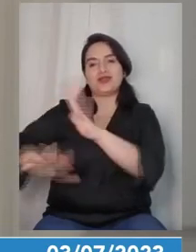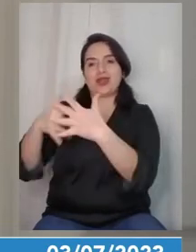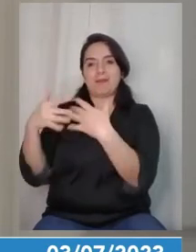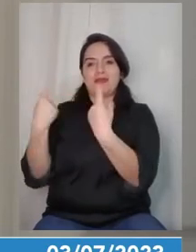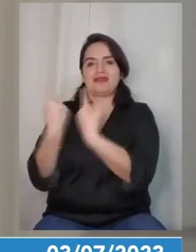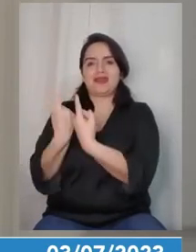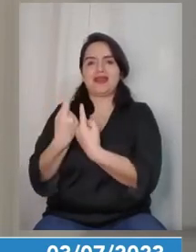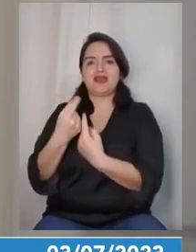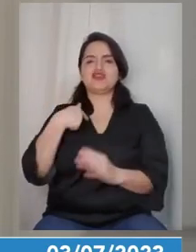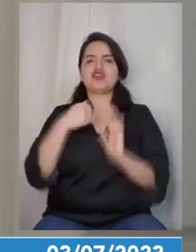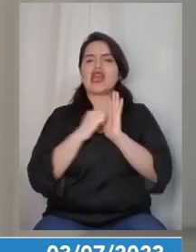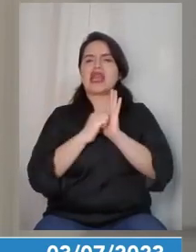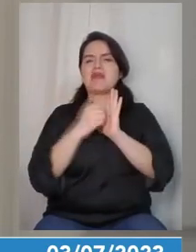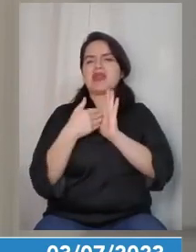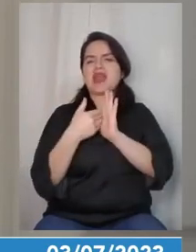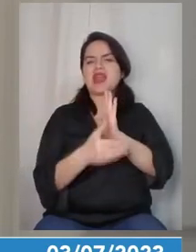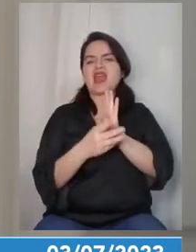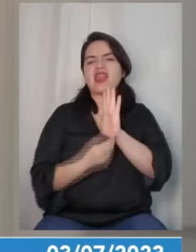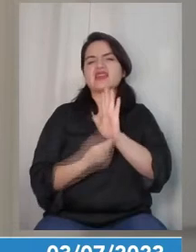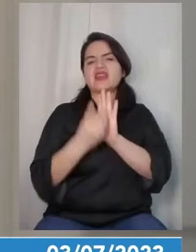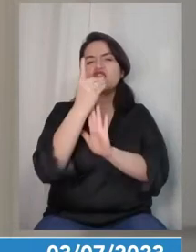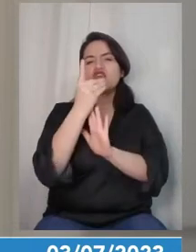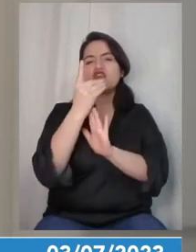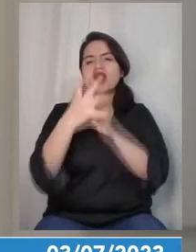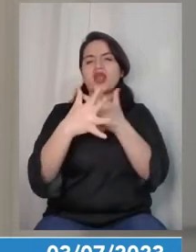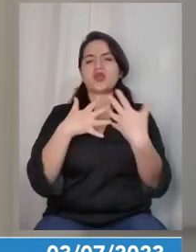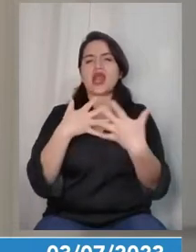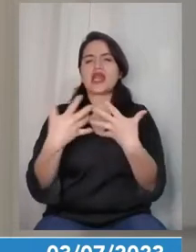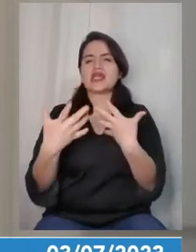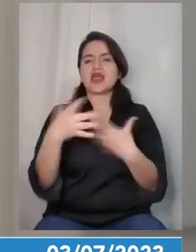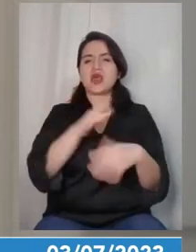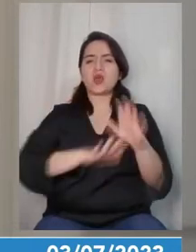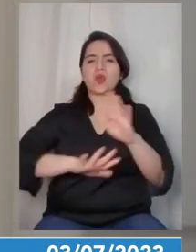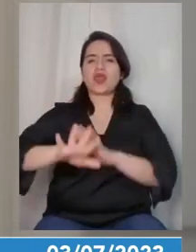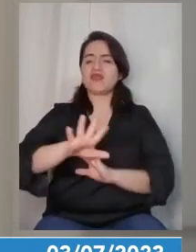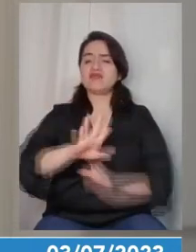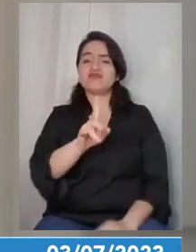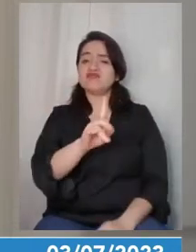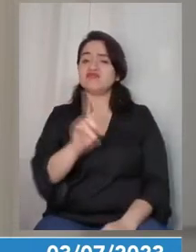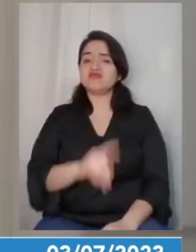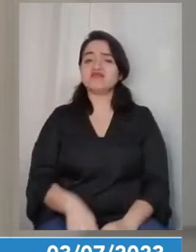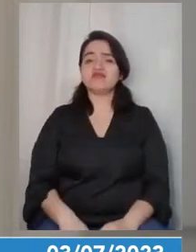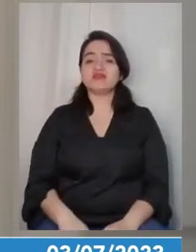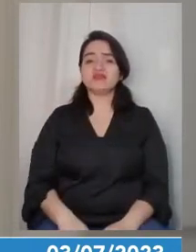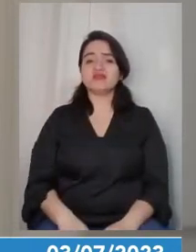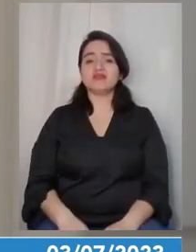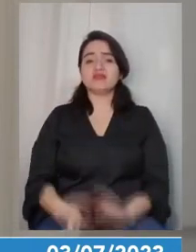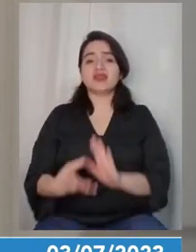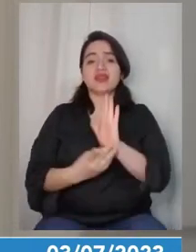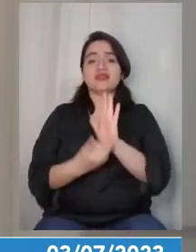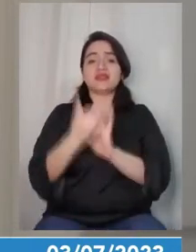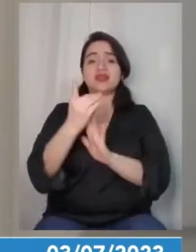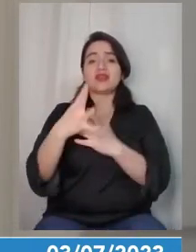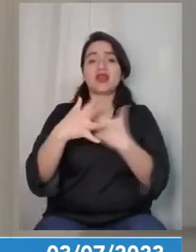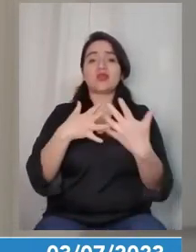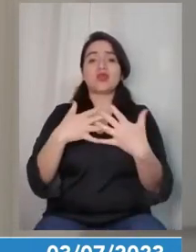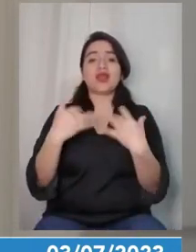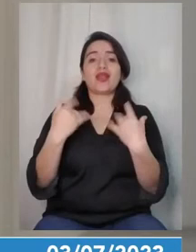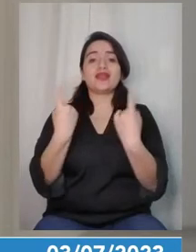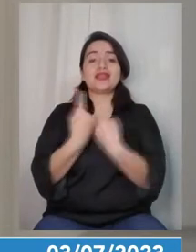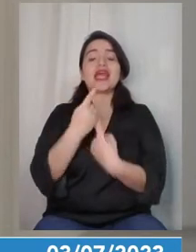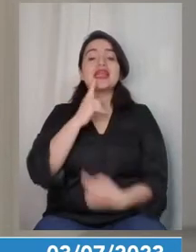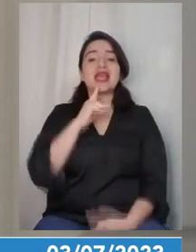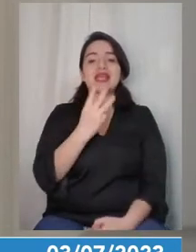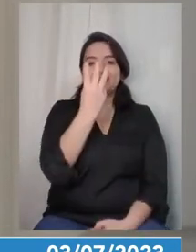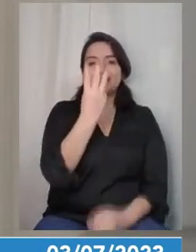desarrollo sostenible, porque el desarrollo sustentable no va. El desarrollo sustentable tiene los tres pilares: tiene lo económico, lo social y lo